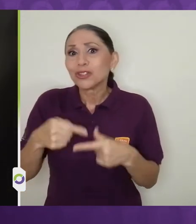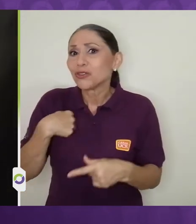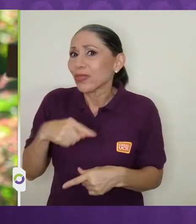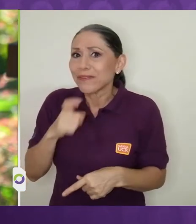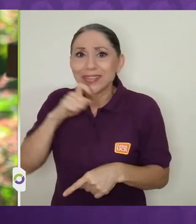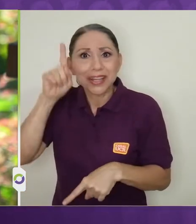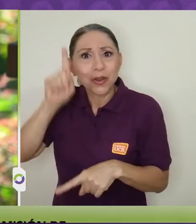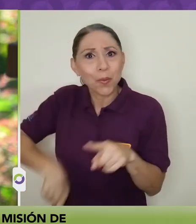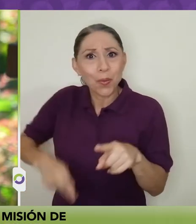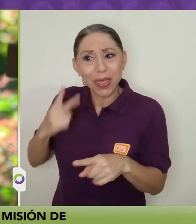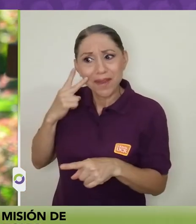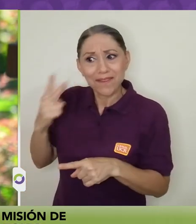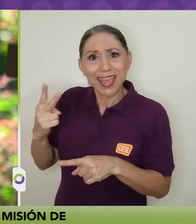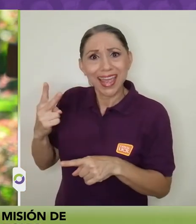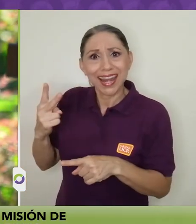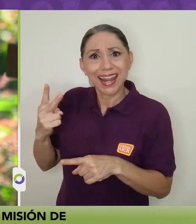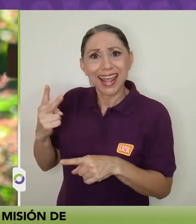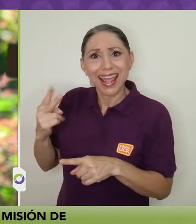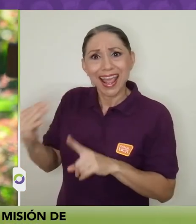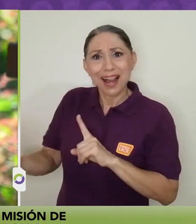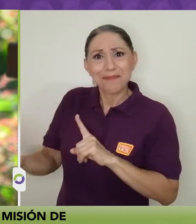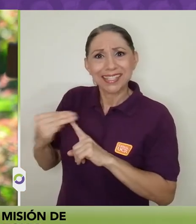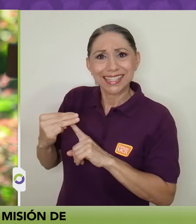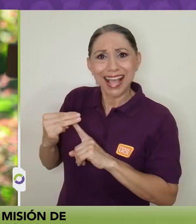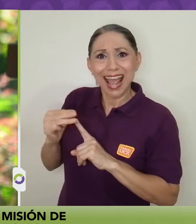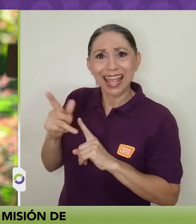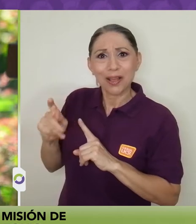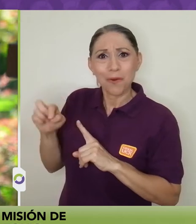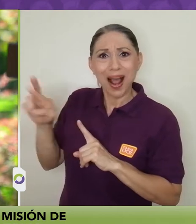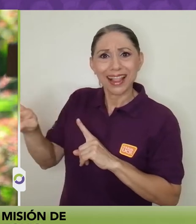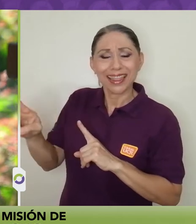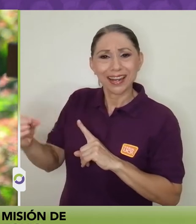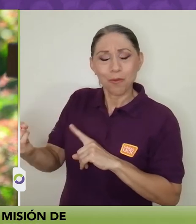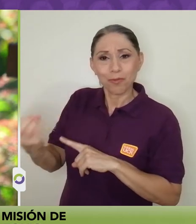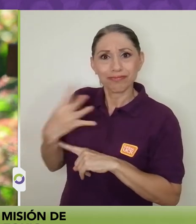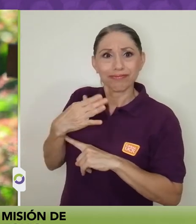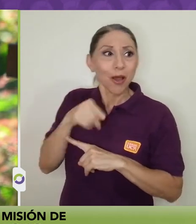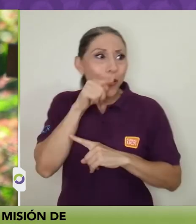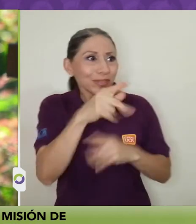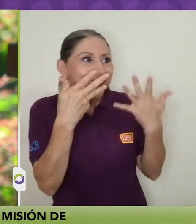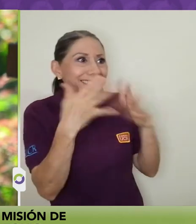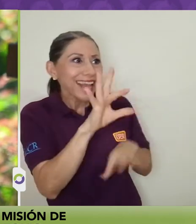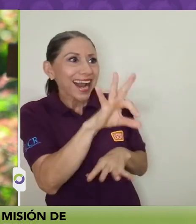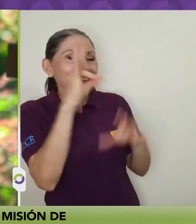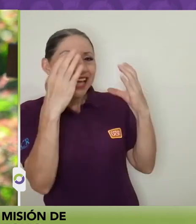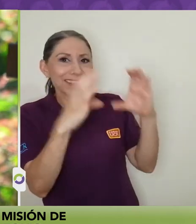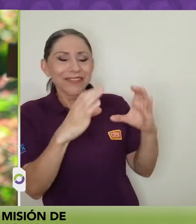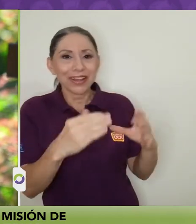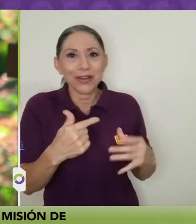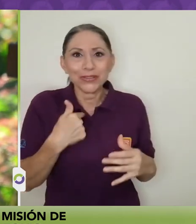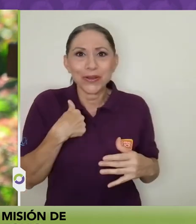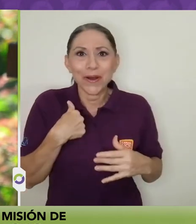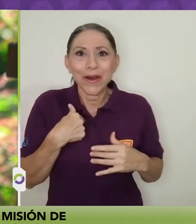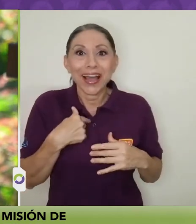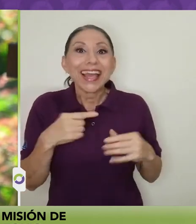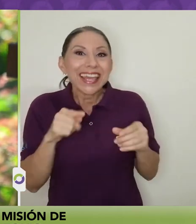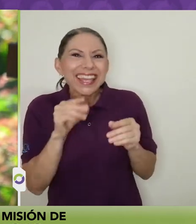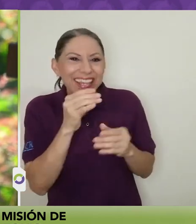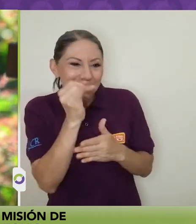mensaje de Don Walter, que me puso como que clasificó, ¿verdad? Mi